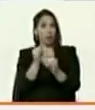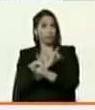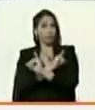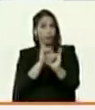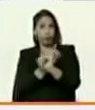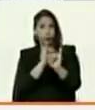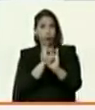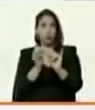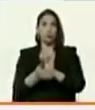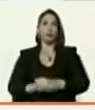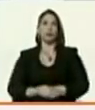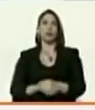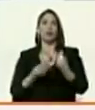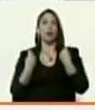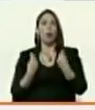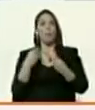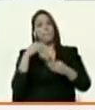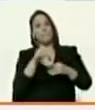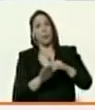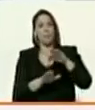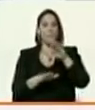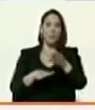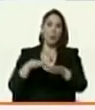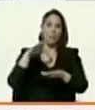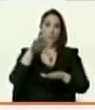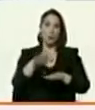cómo han avanzado también para la